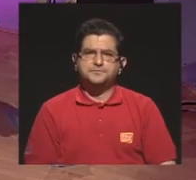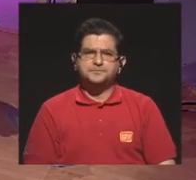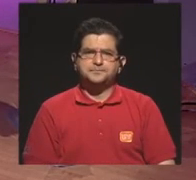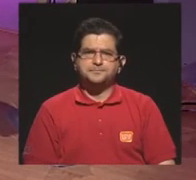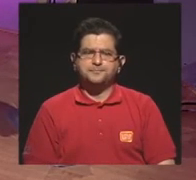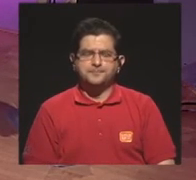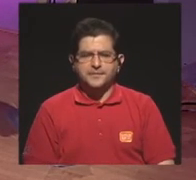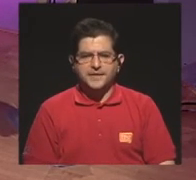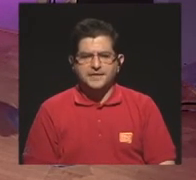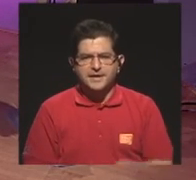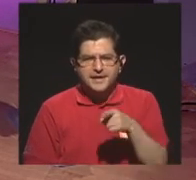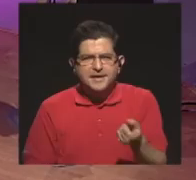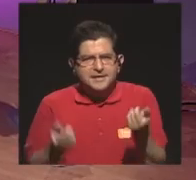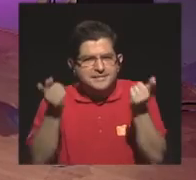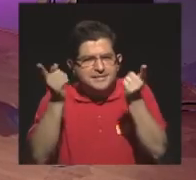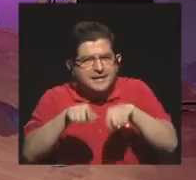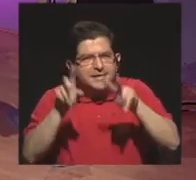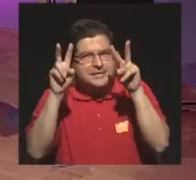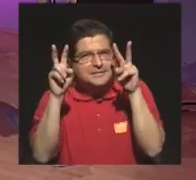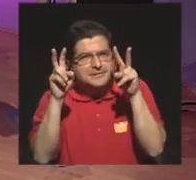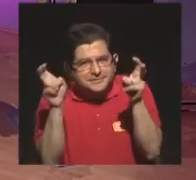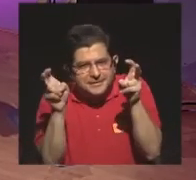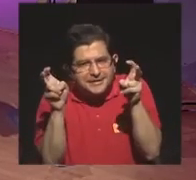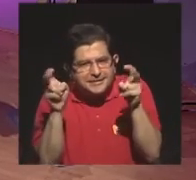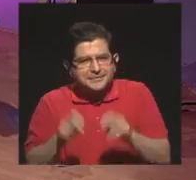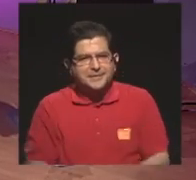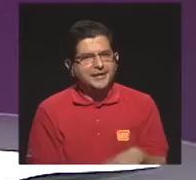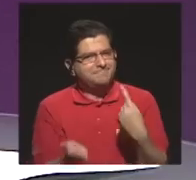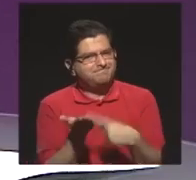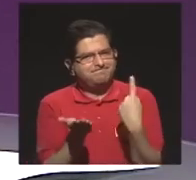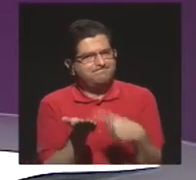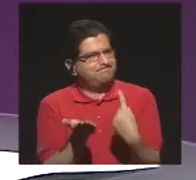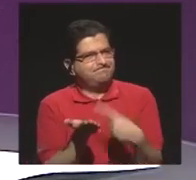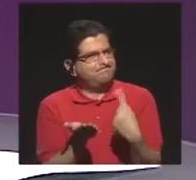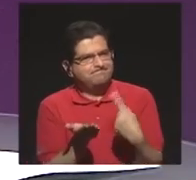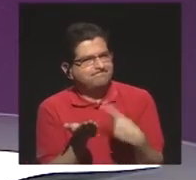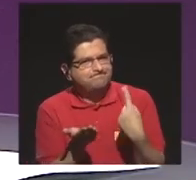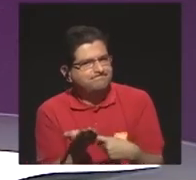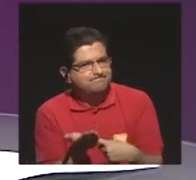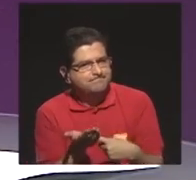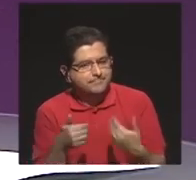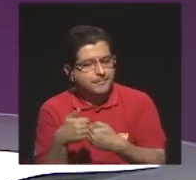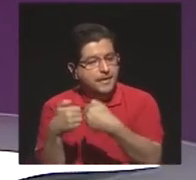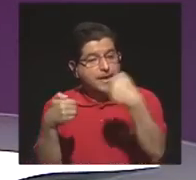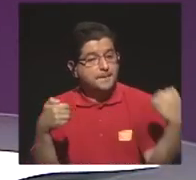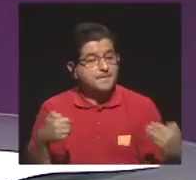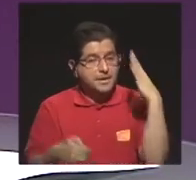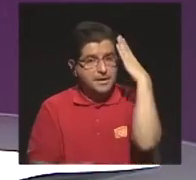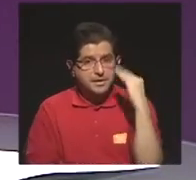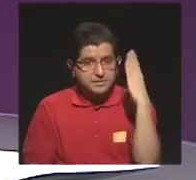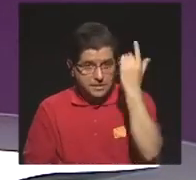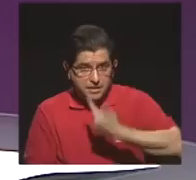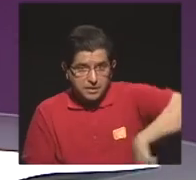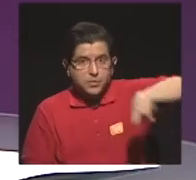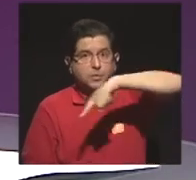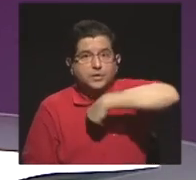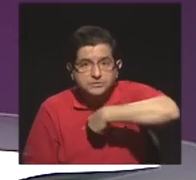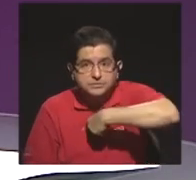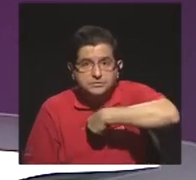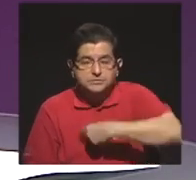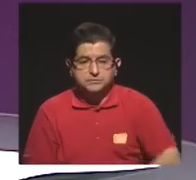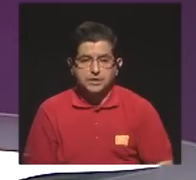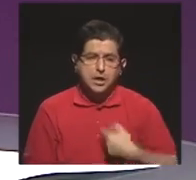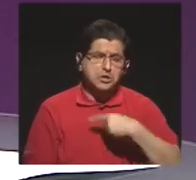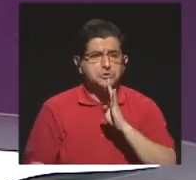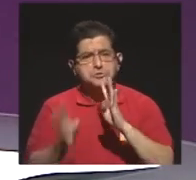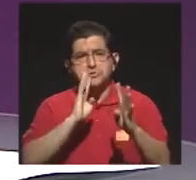Bueno, aquí ese es un tema muy discutible, porque por el otro lado, la experiencia de nosotras, qué sé yo le